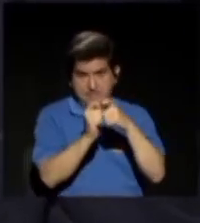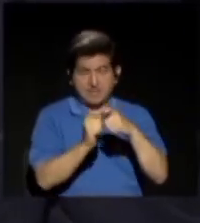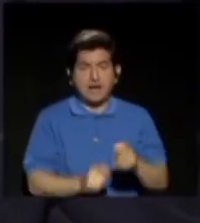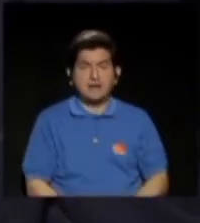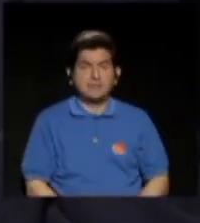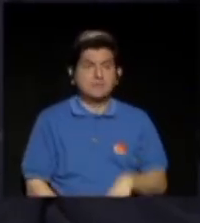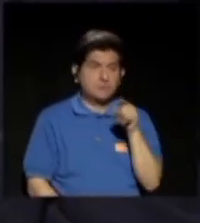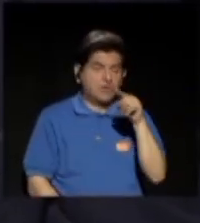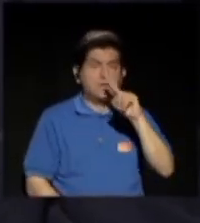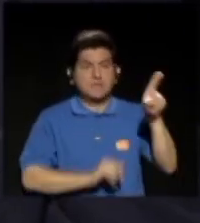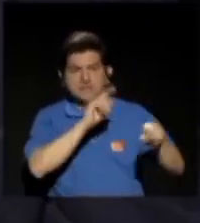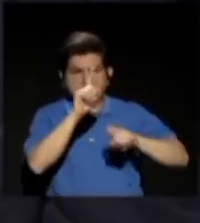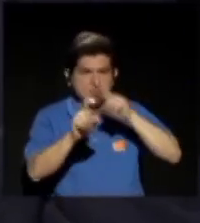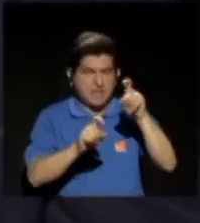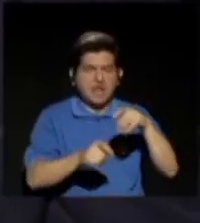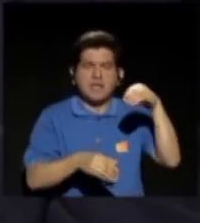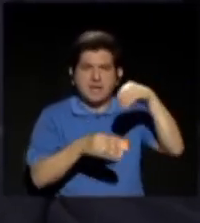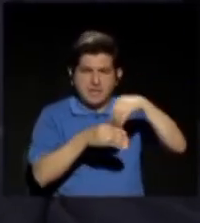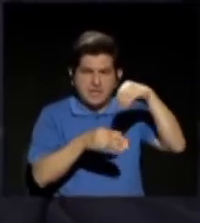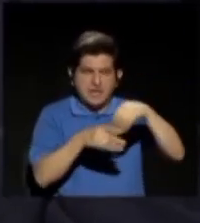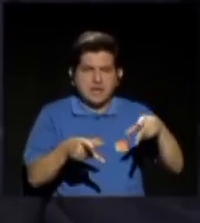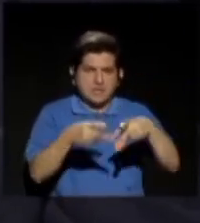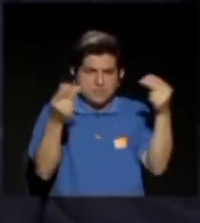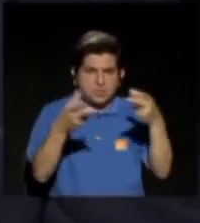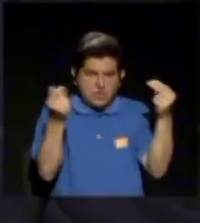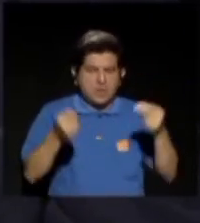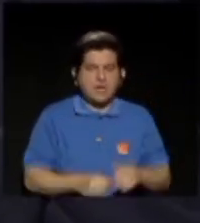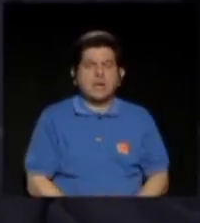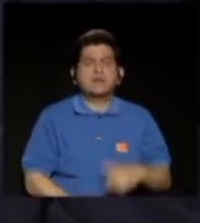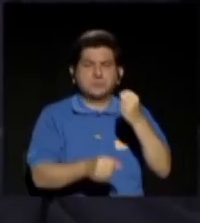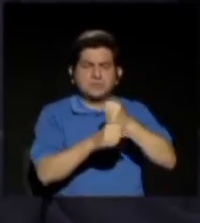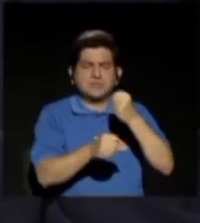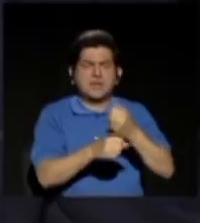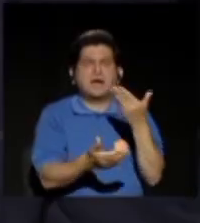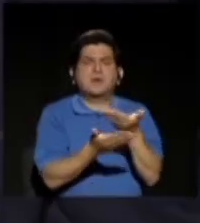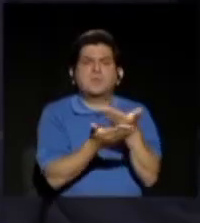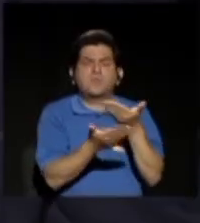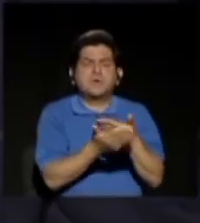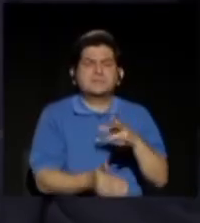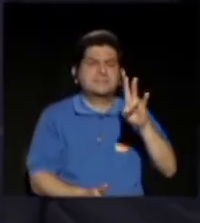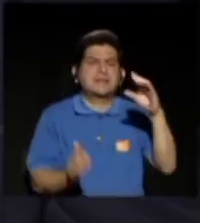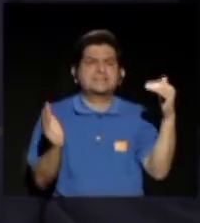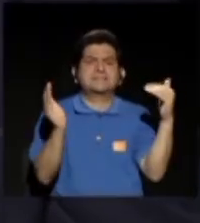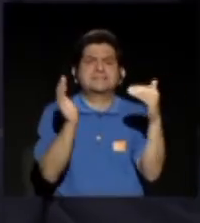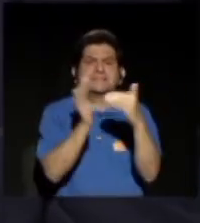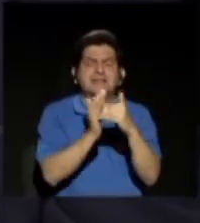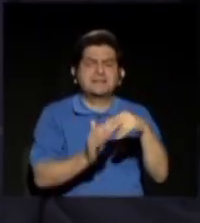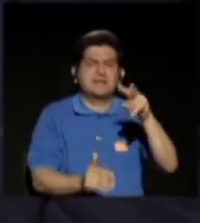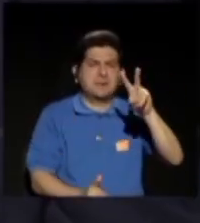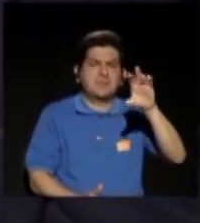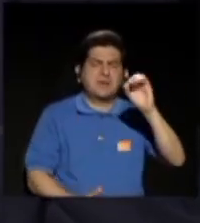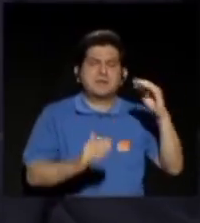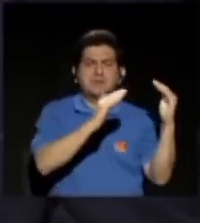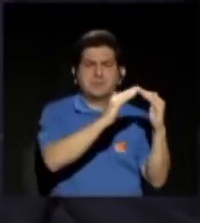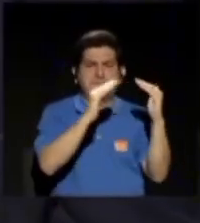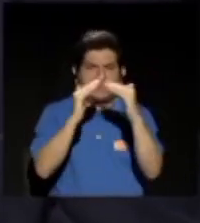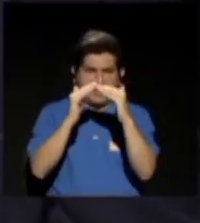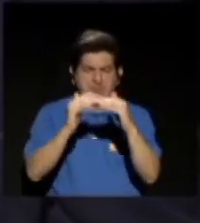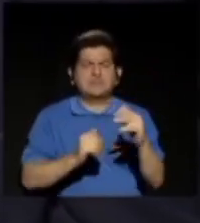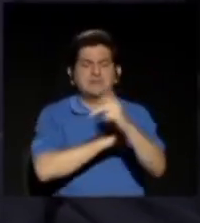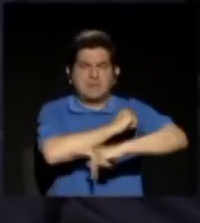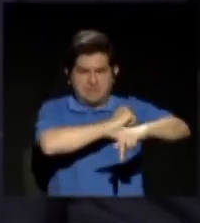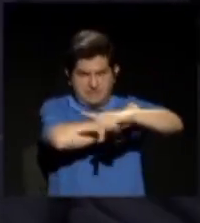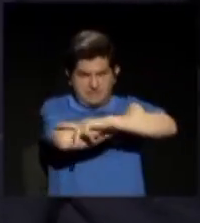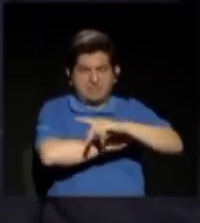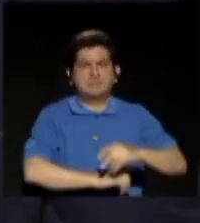esa encuesta de ingresos y gastos que se trabaja con una muestra de aproximadamente 7.020 hogares o viviendas del país,